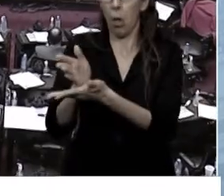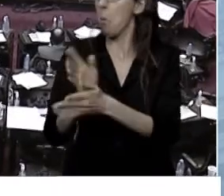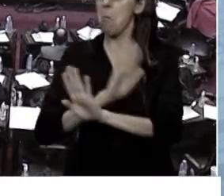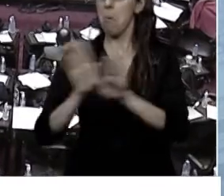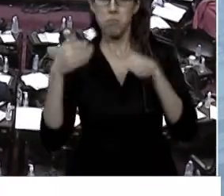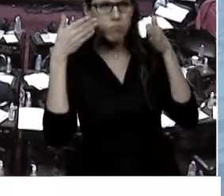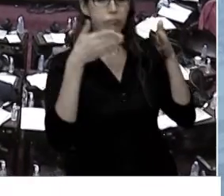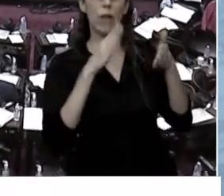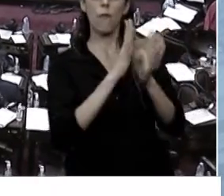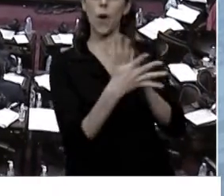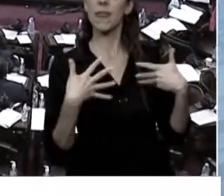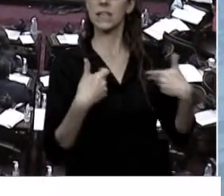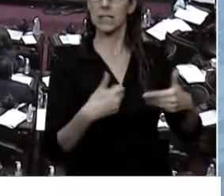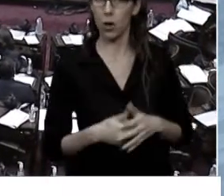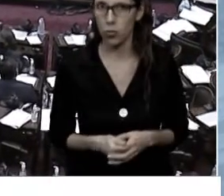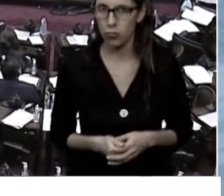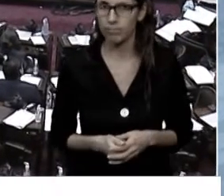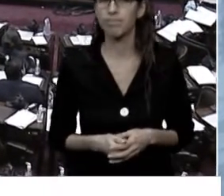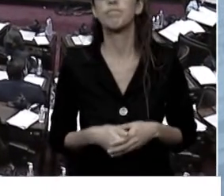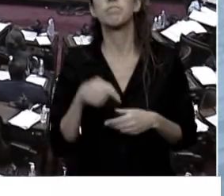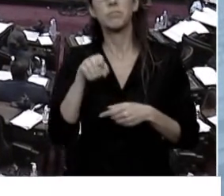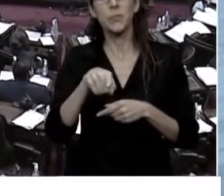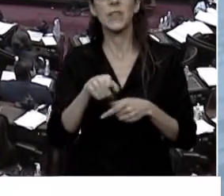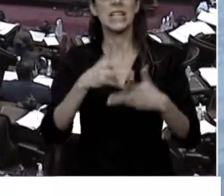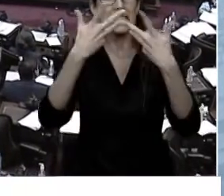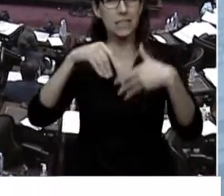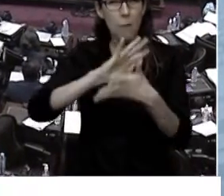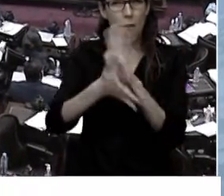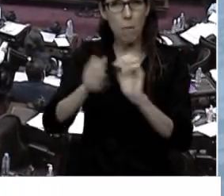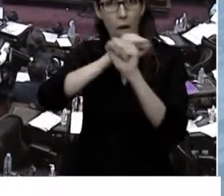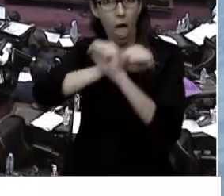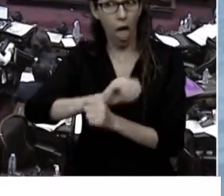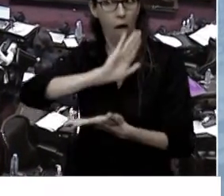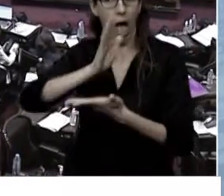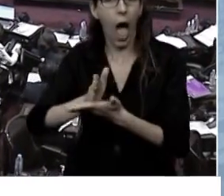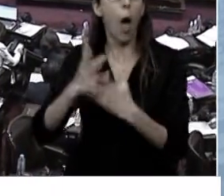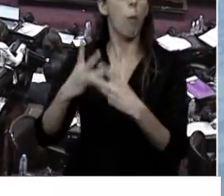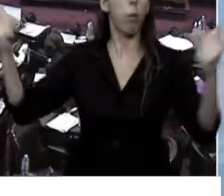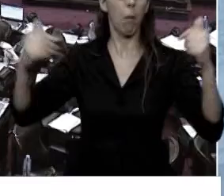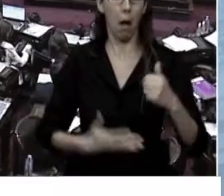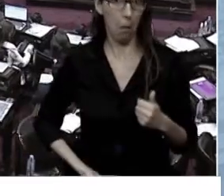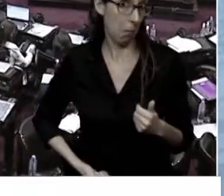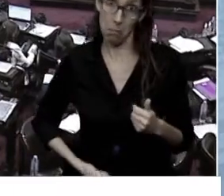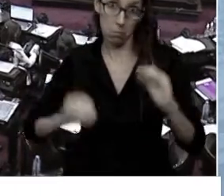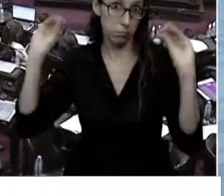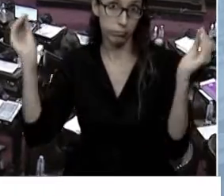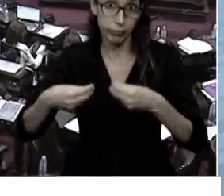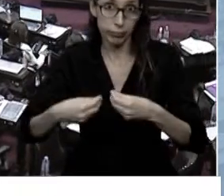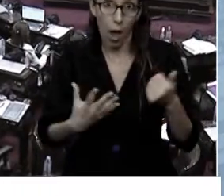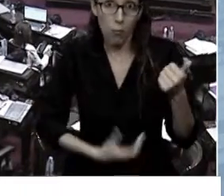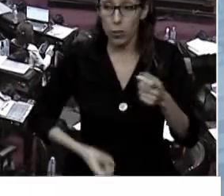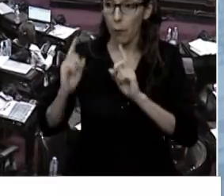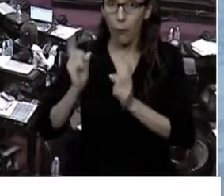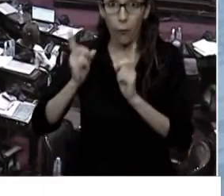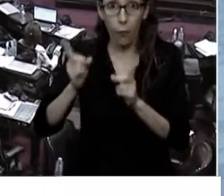último, falló el sistema penal para disuadir el aborto. Siguieron haciéndose y habilitó la